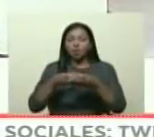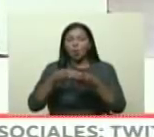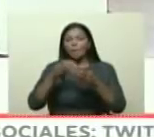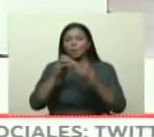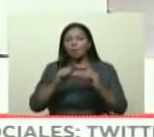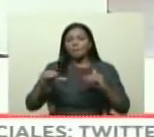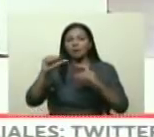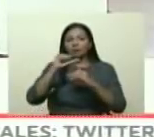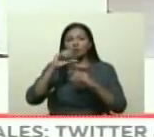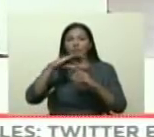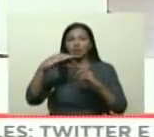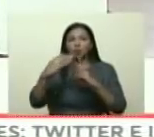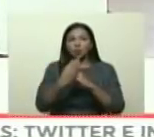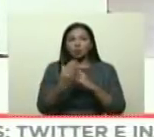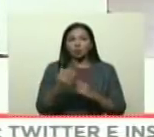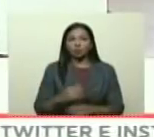Carías.